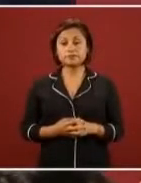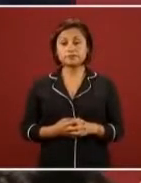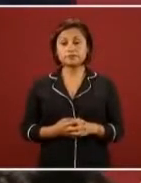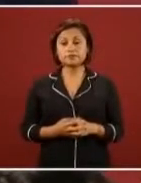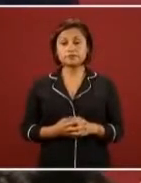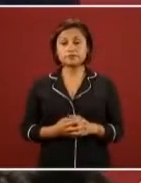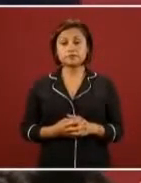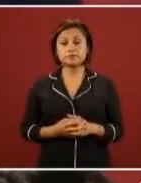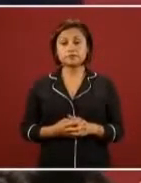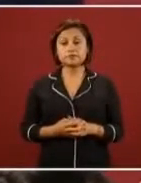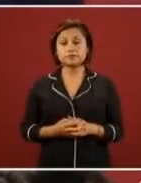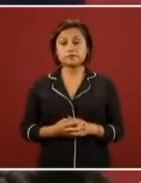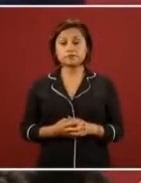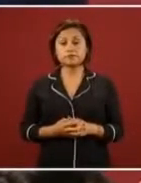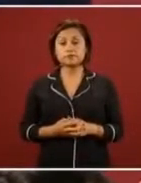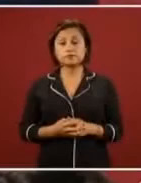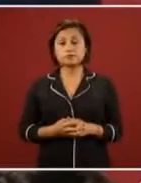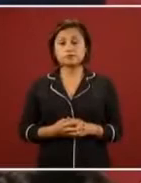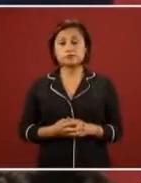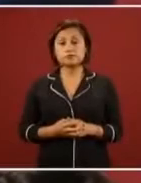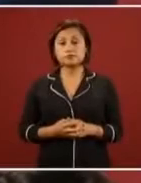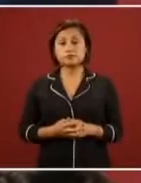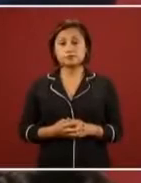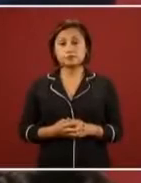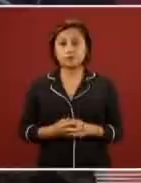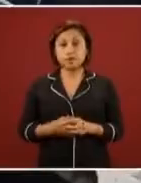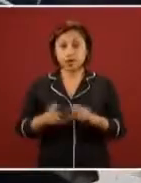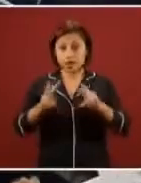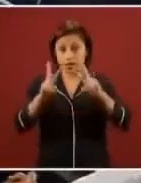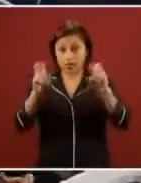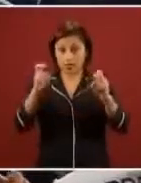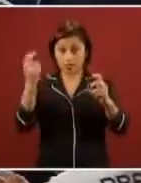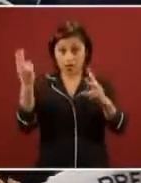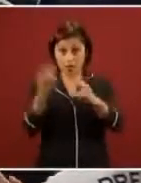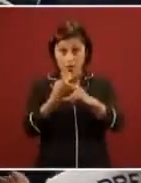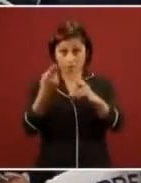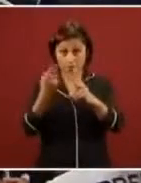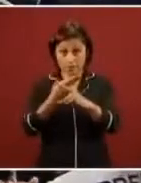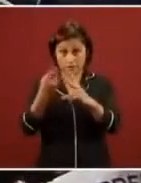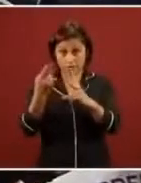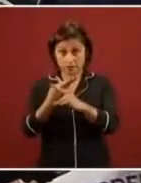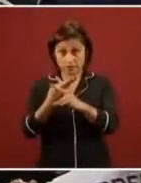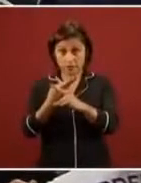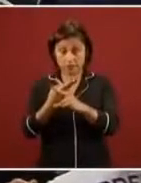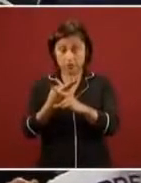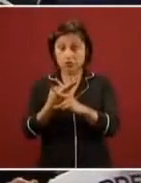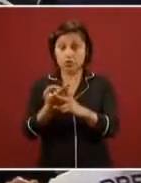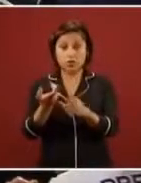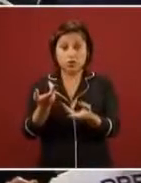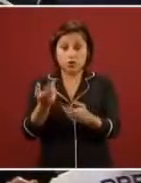de estos homicidios, la mayor parte, crimen organizado.